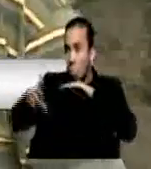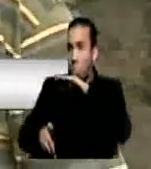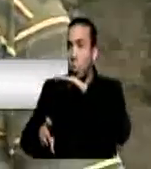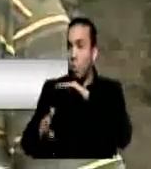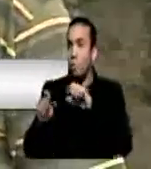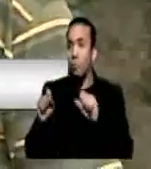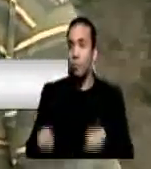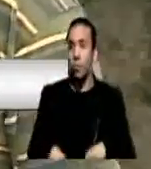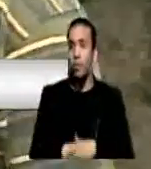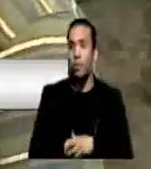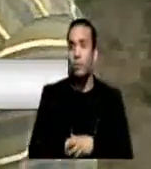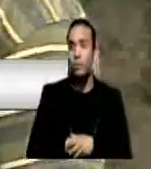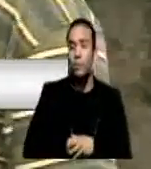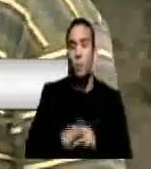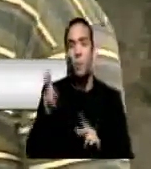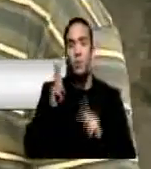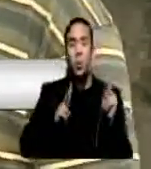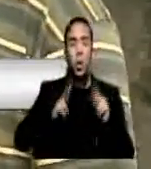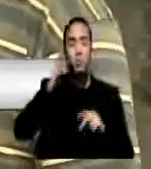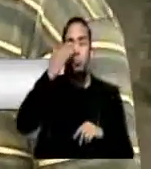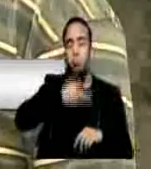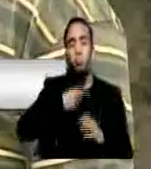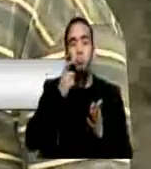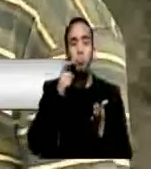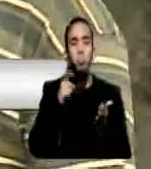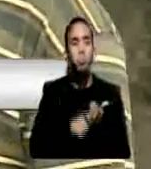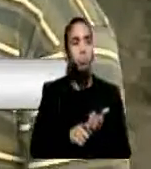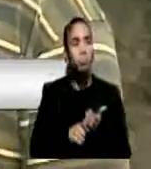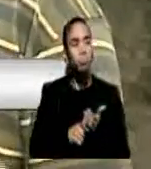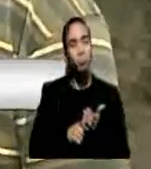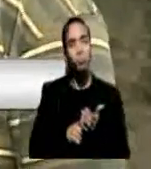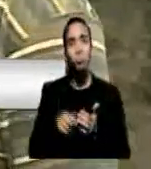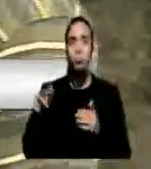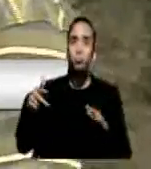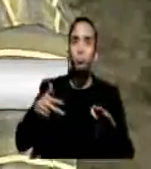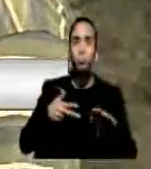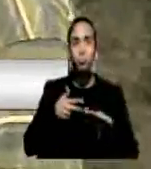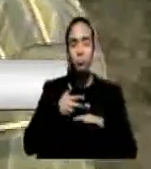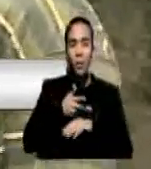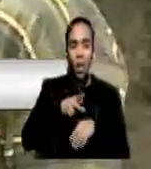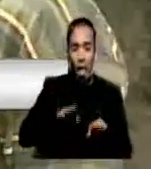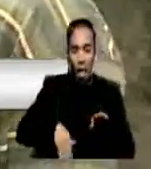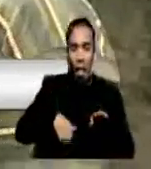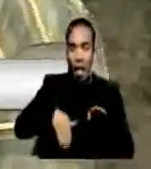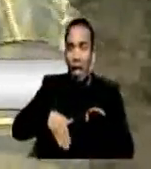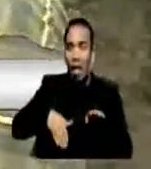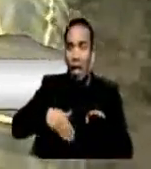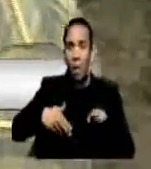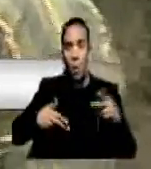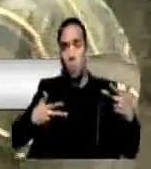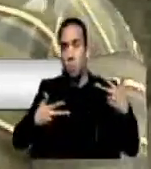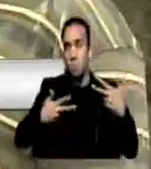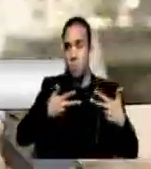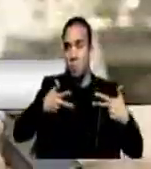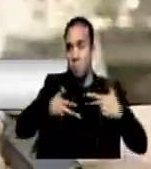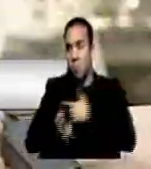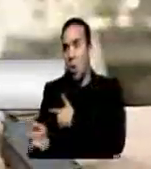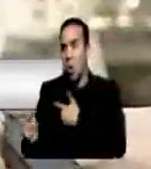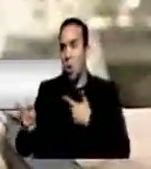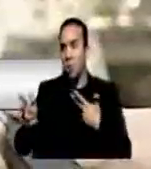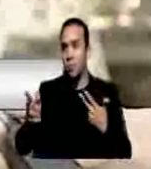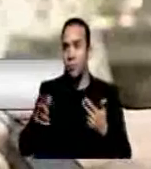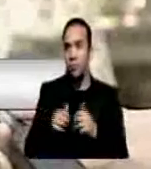el que viene bajando a veces puede ser que venga cuando yo salga venga sin freno me imparte a mí por no caer en el roto